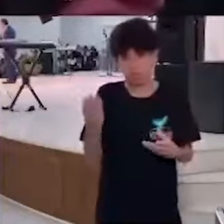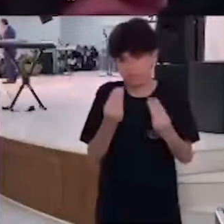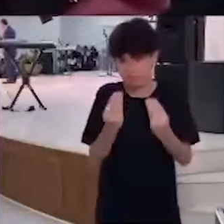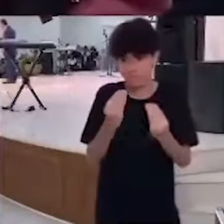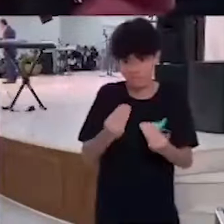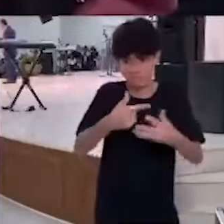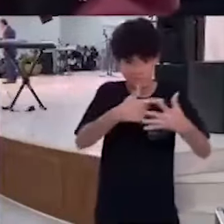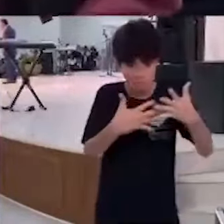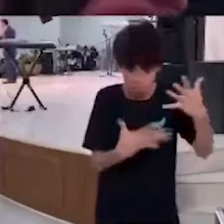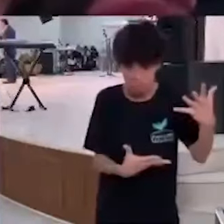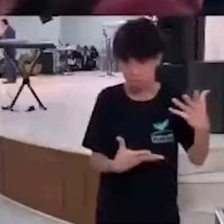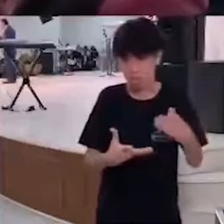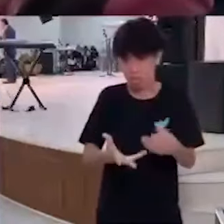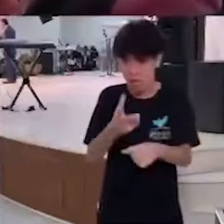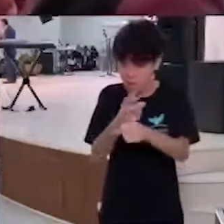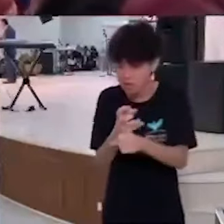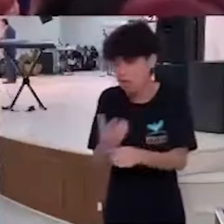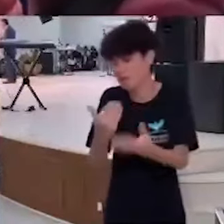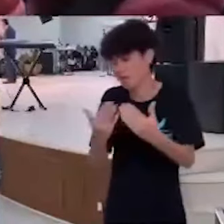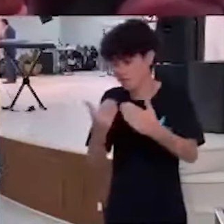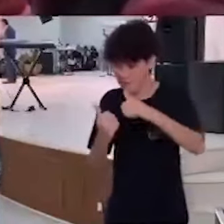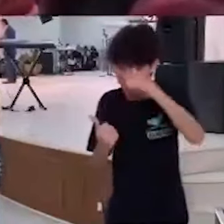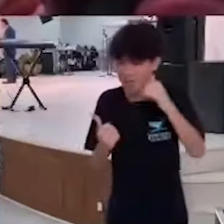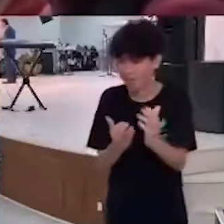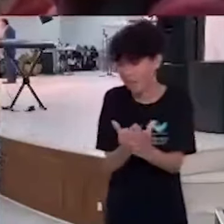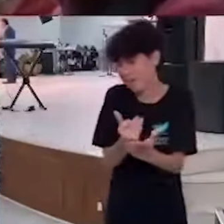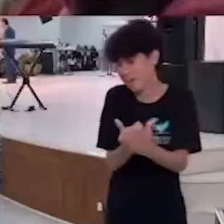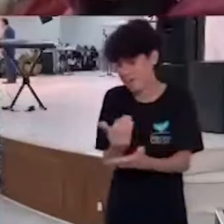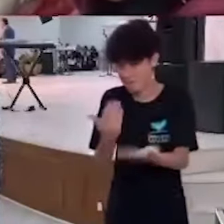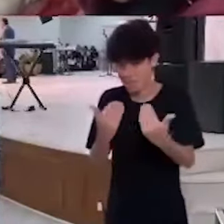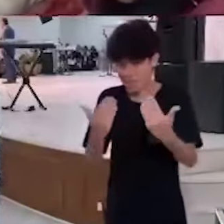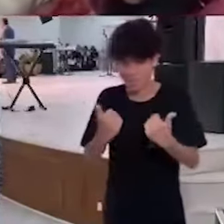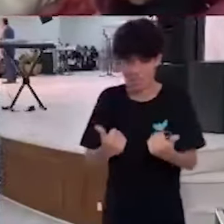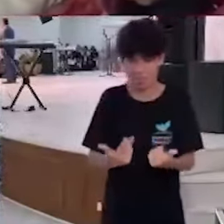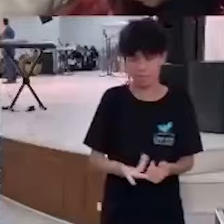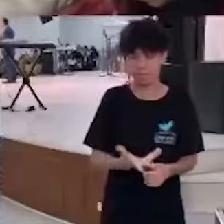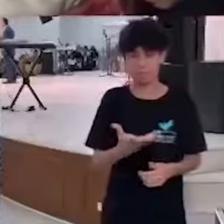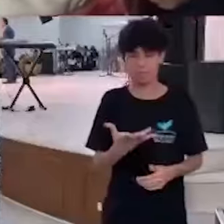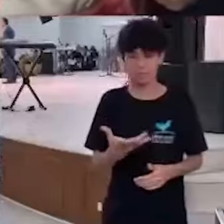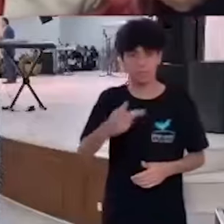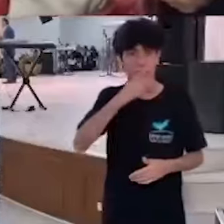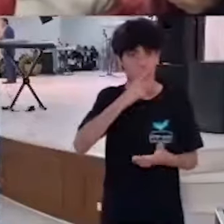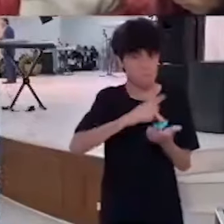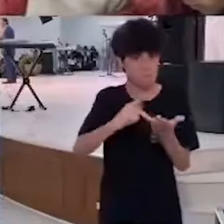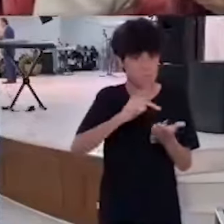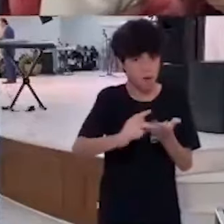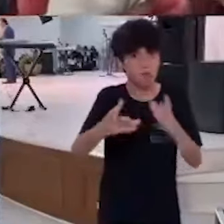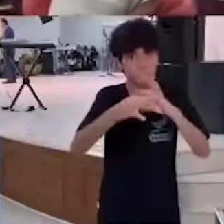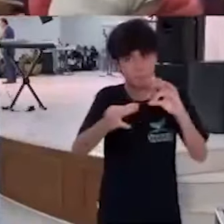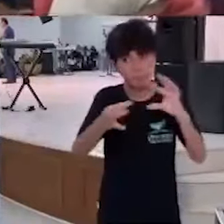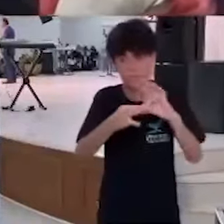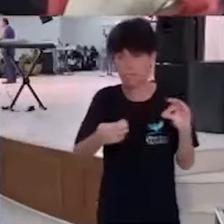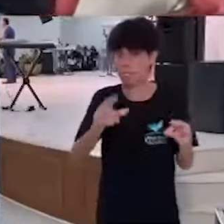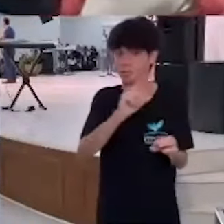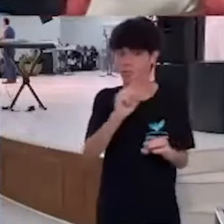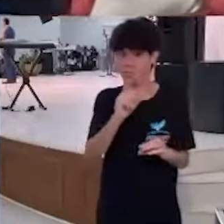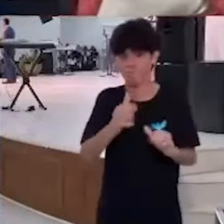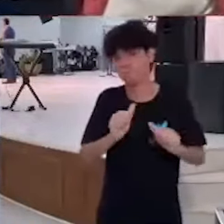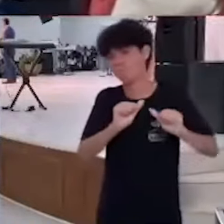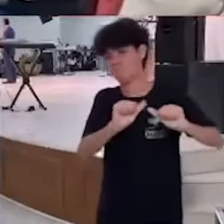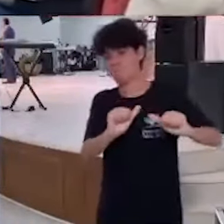la oportunidad del pecado sexual, el cual dice el apóstol Pablo que debes